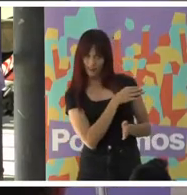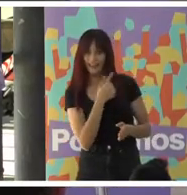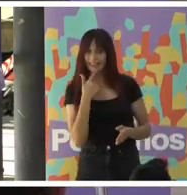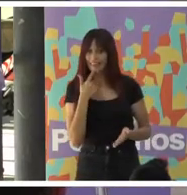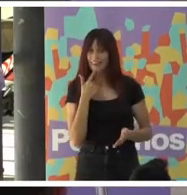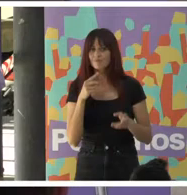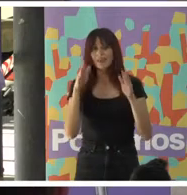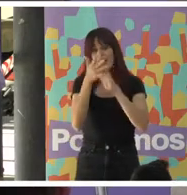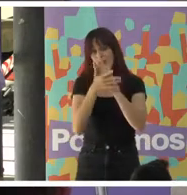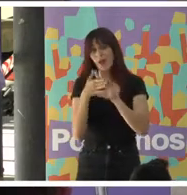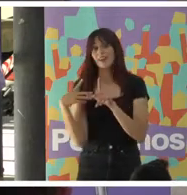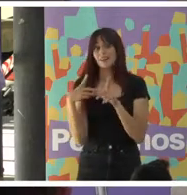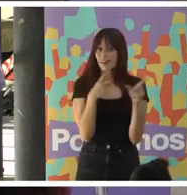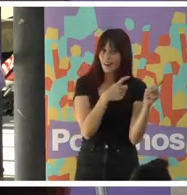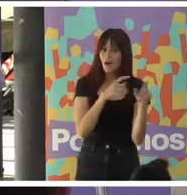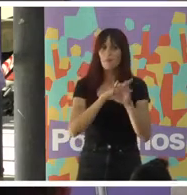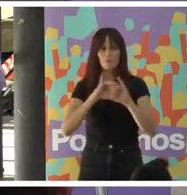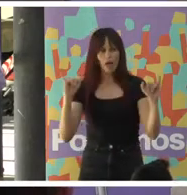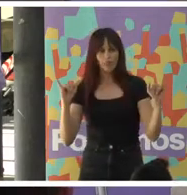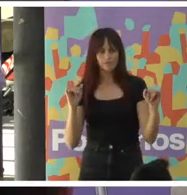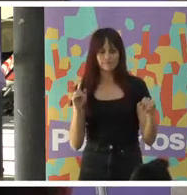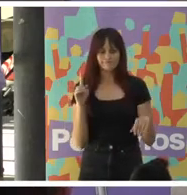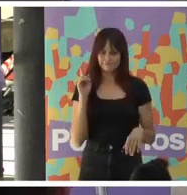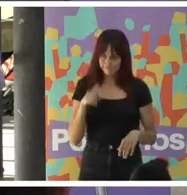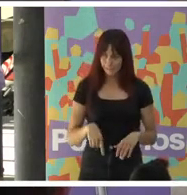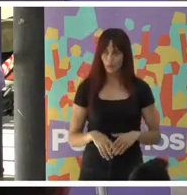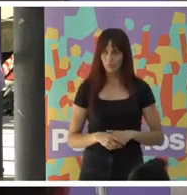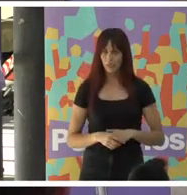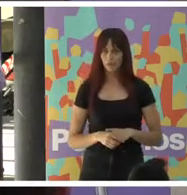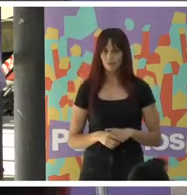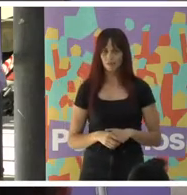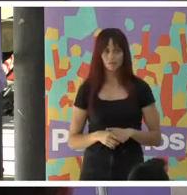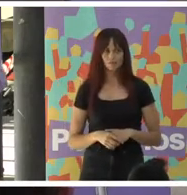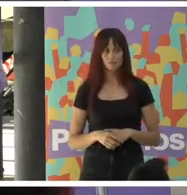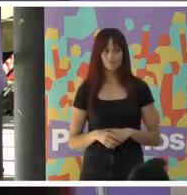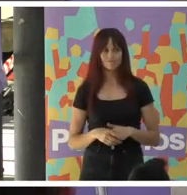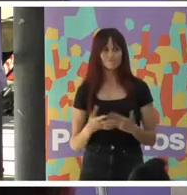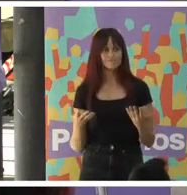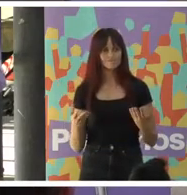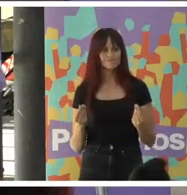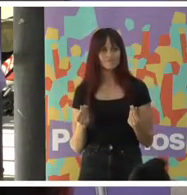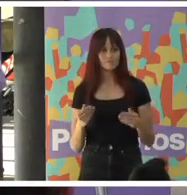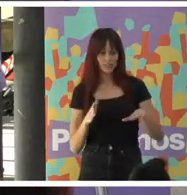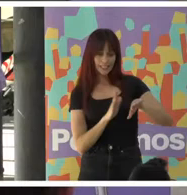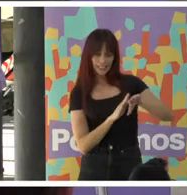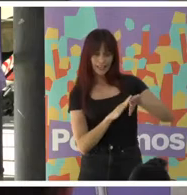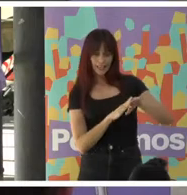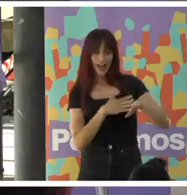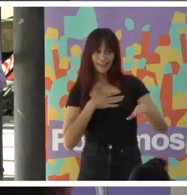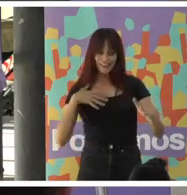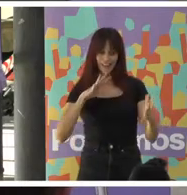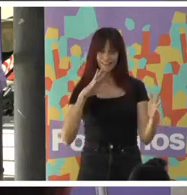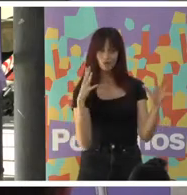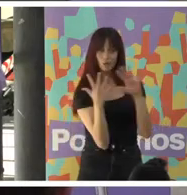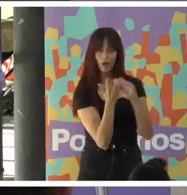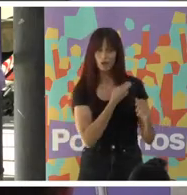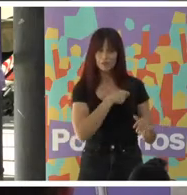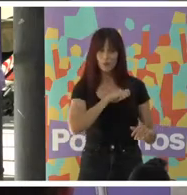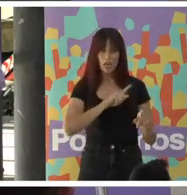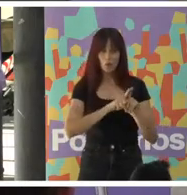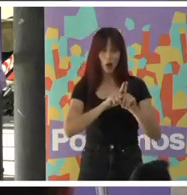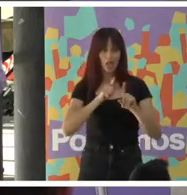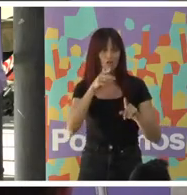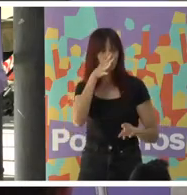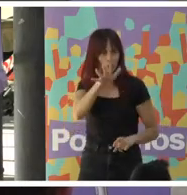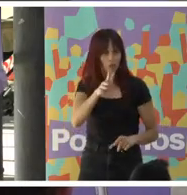de la guerra y de la paz, pero también van de si sigue habiendo una izquierda transformadora en España que se atreve a